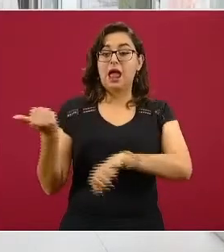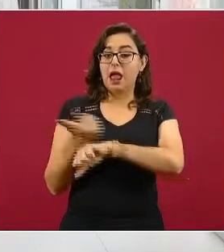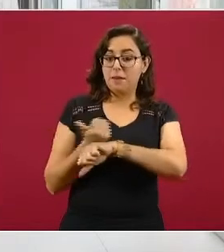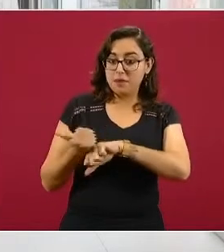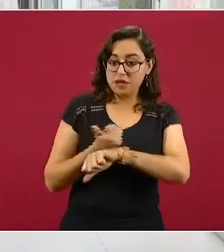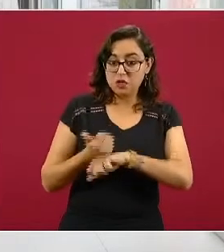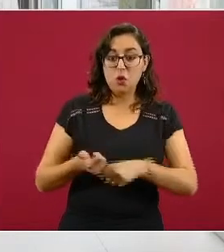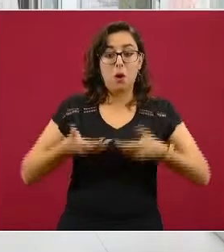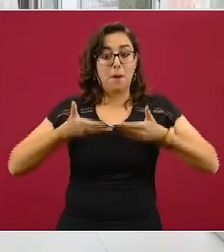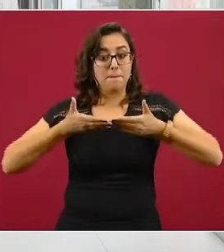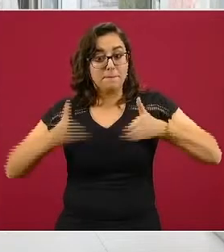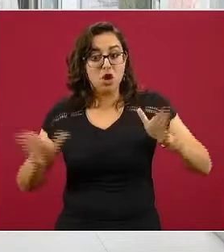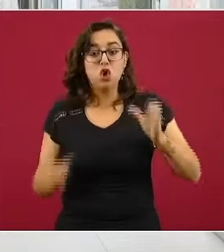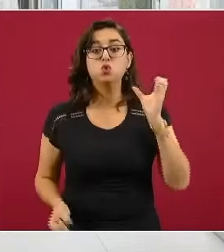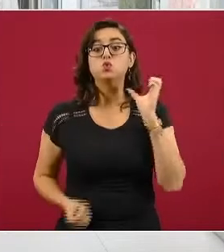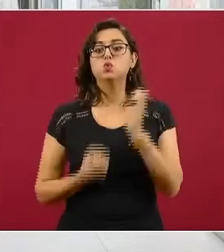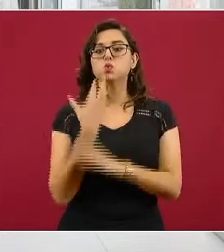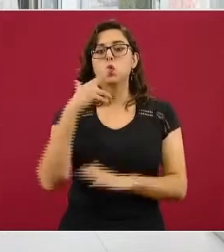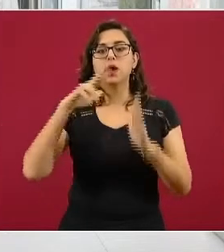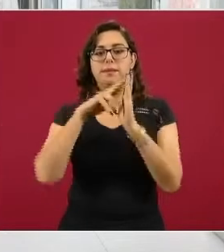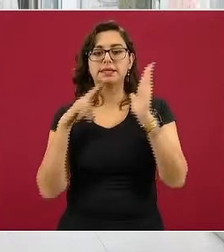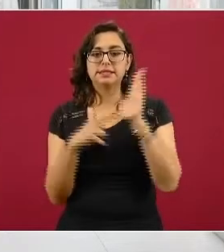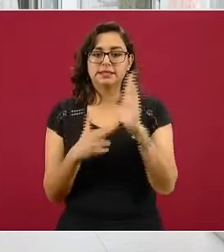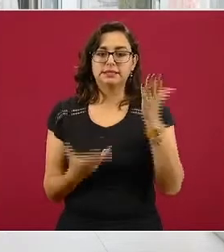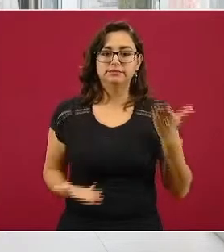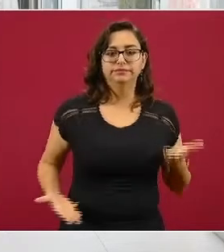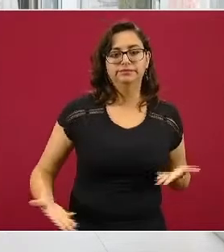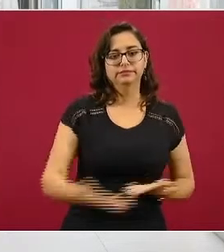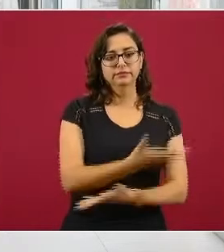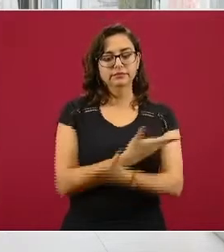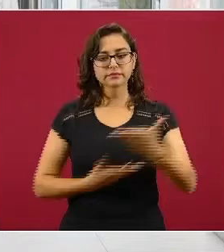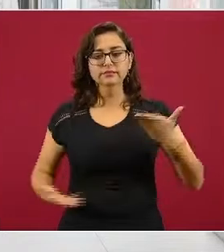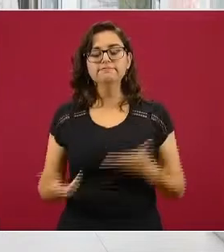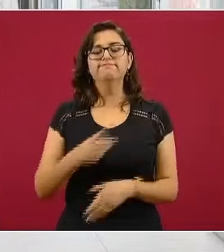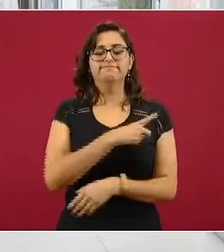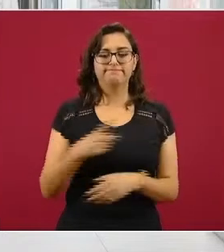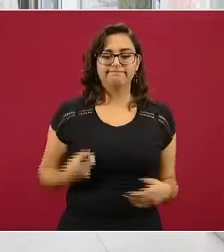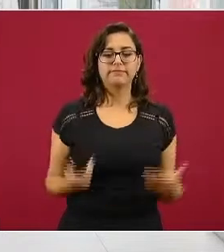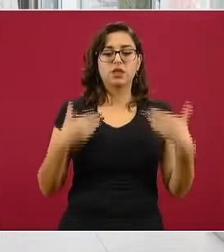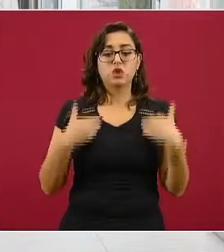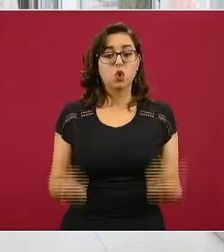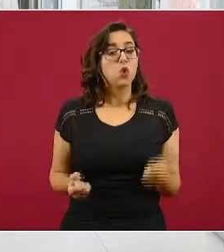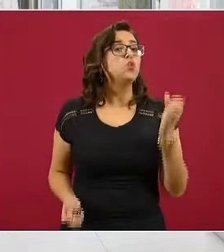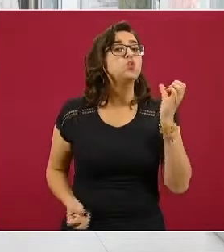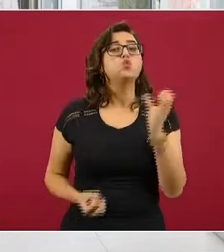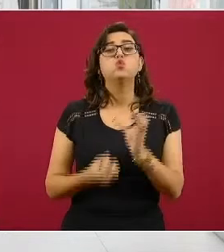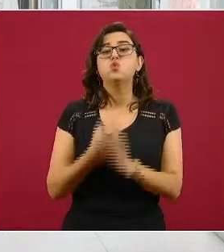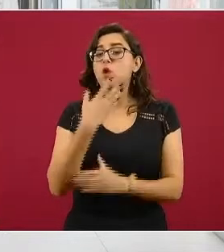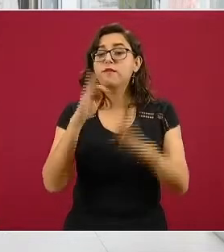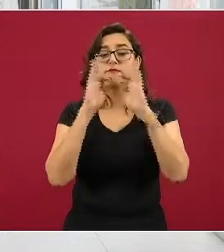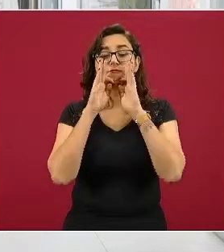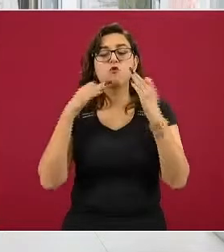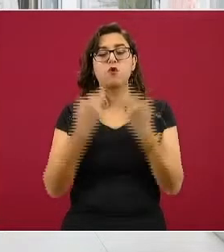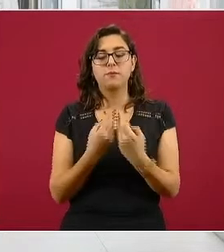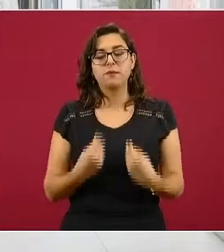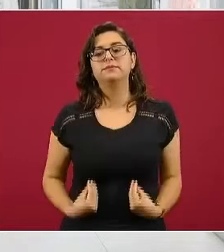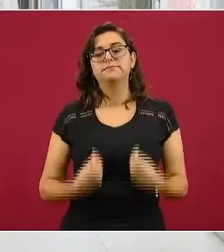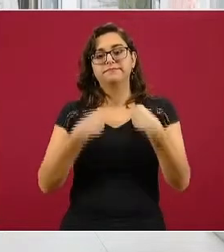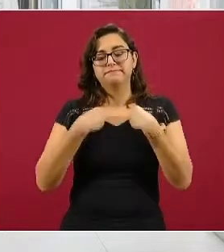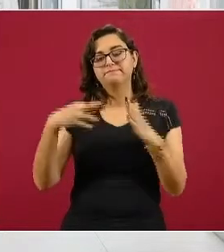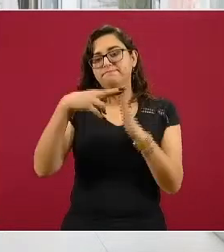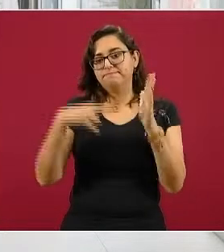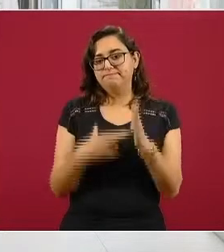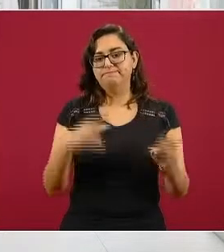público se abre, pero con nuevas reglas de convivencia. Hay que entenderlo así, hay que vivirlo así, hay que respetar estas